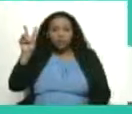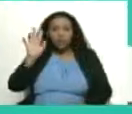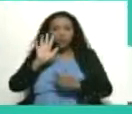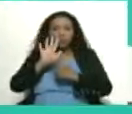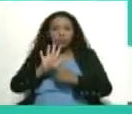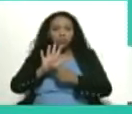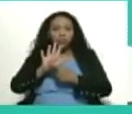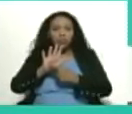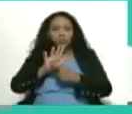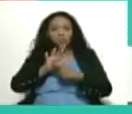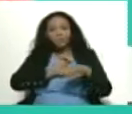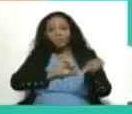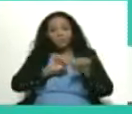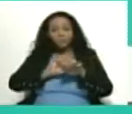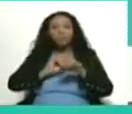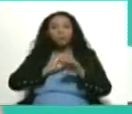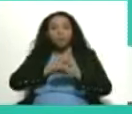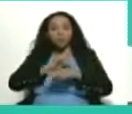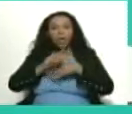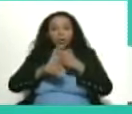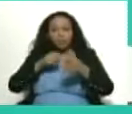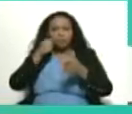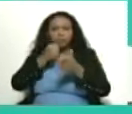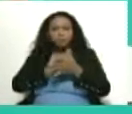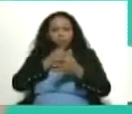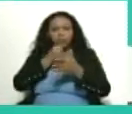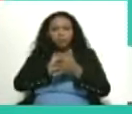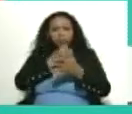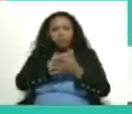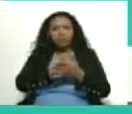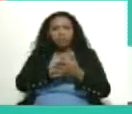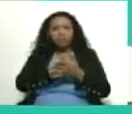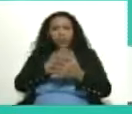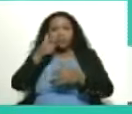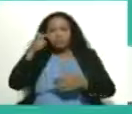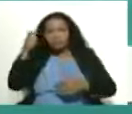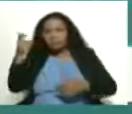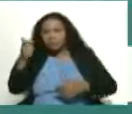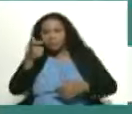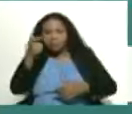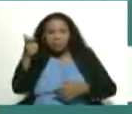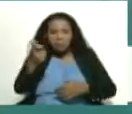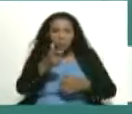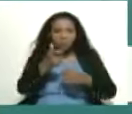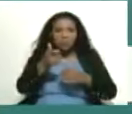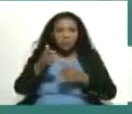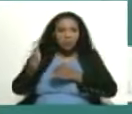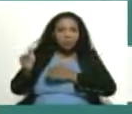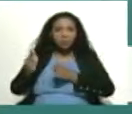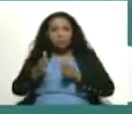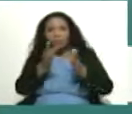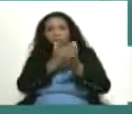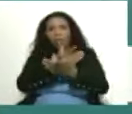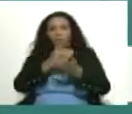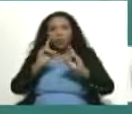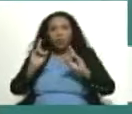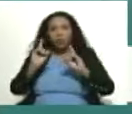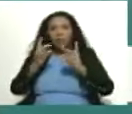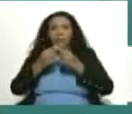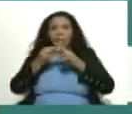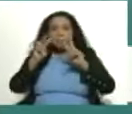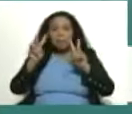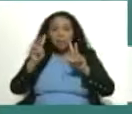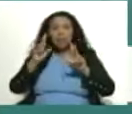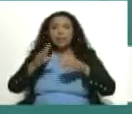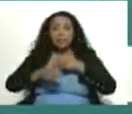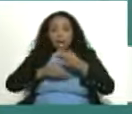que con acciones vamos a ser perseverantes en nuestra búsqueda de que el camino democrático y el camino de la paz sea